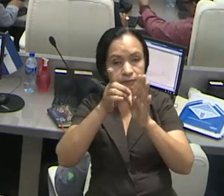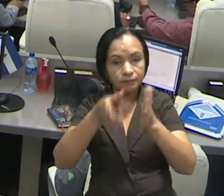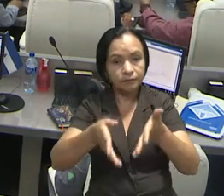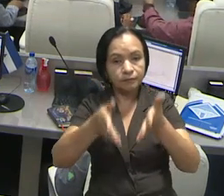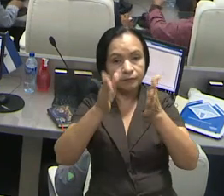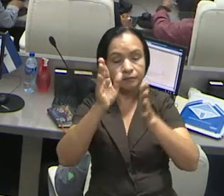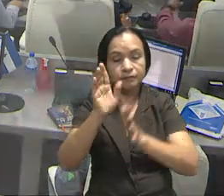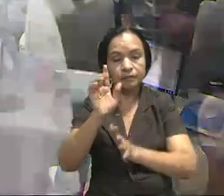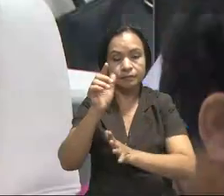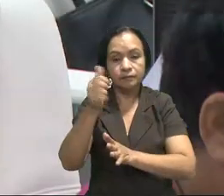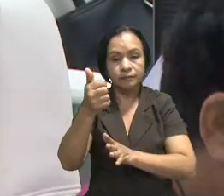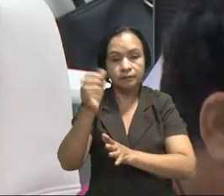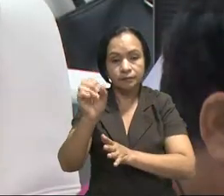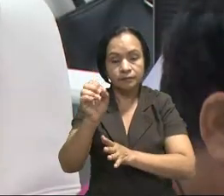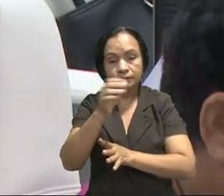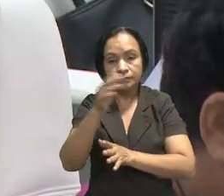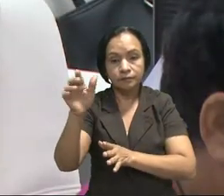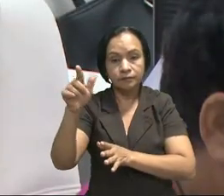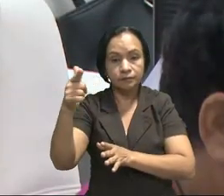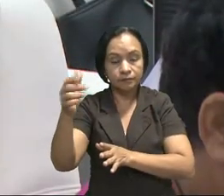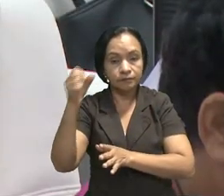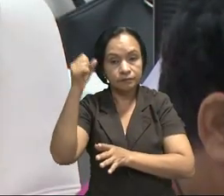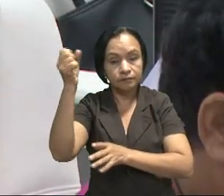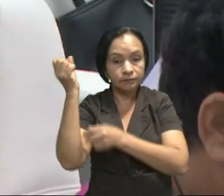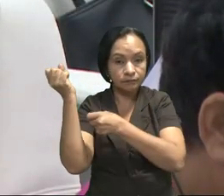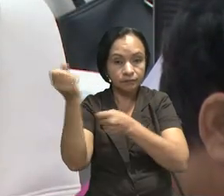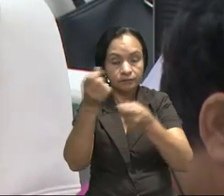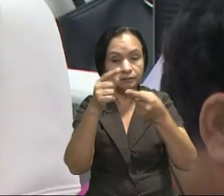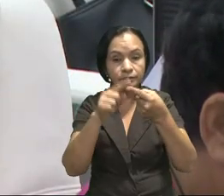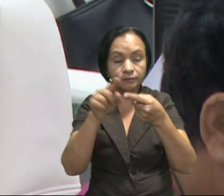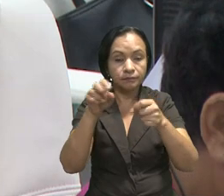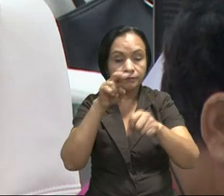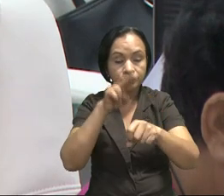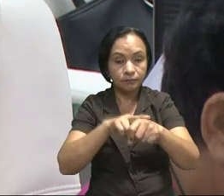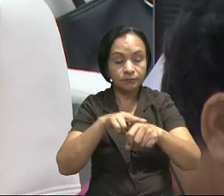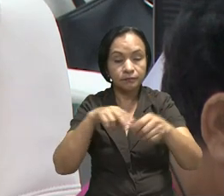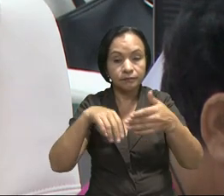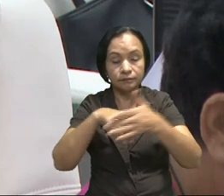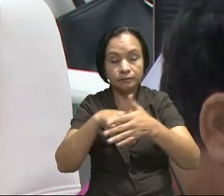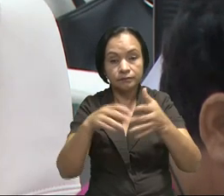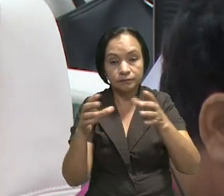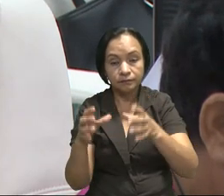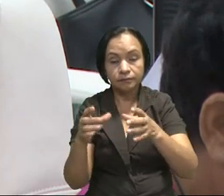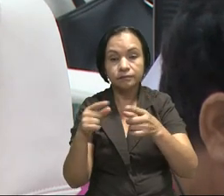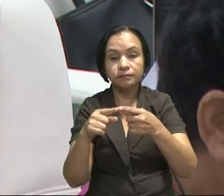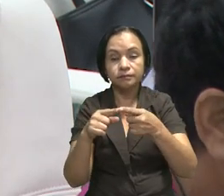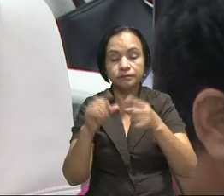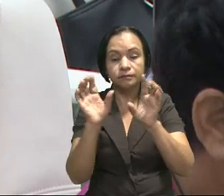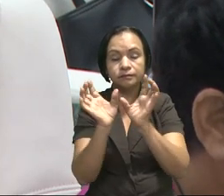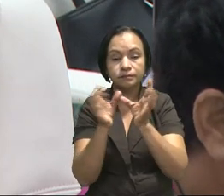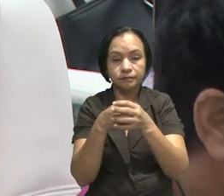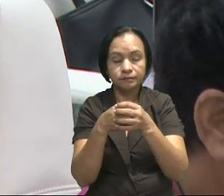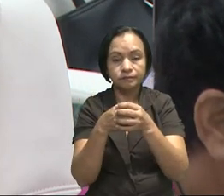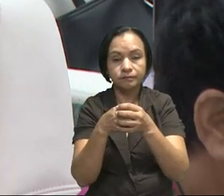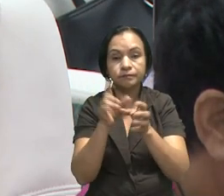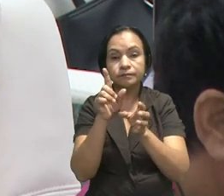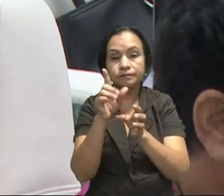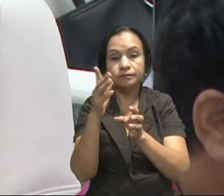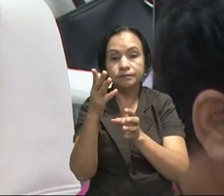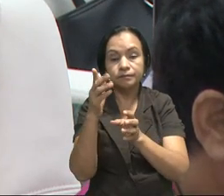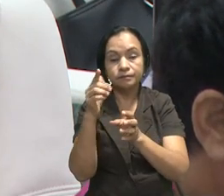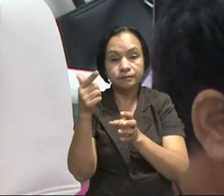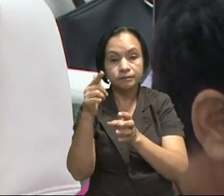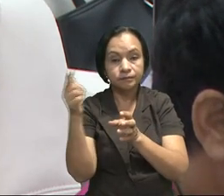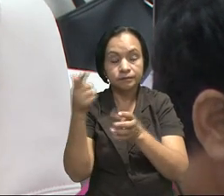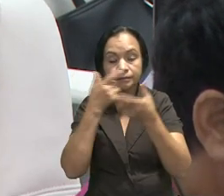En 1960 al 70, campeón de bateo de la Liga Nacional de Fútbol con el equipo del City Club. En